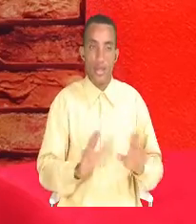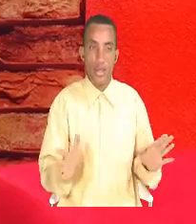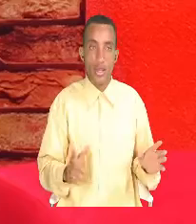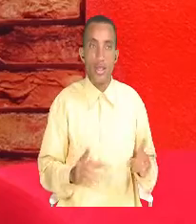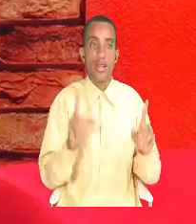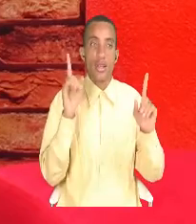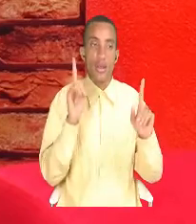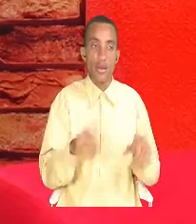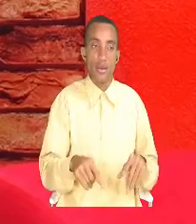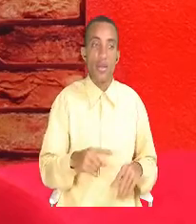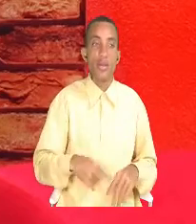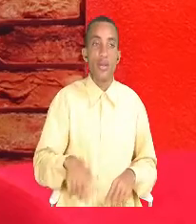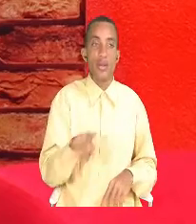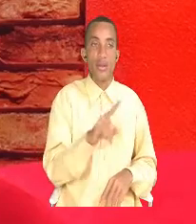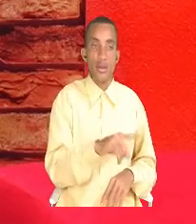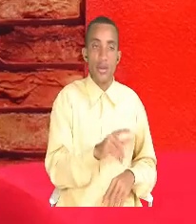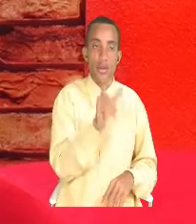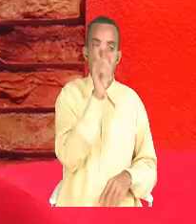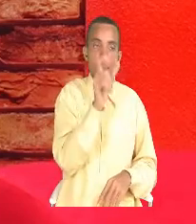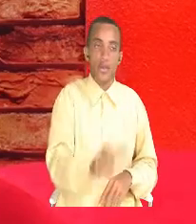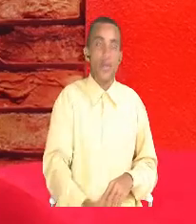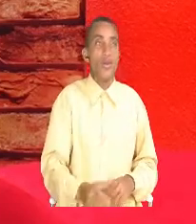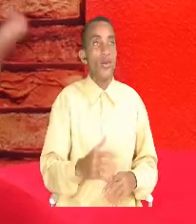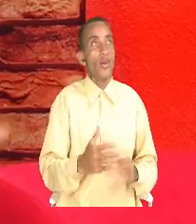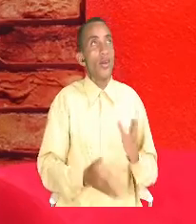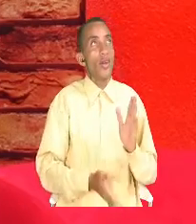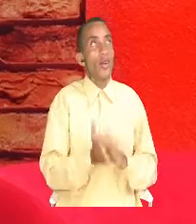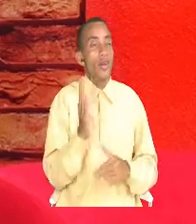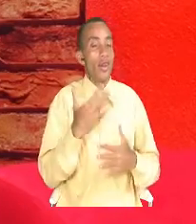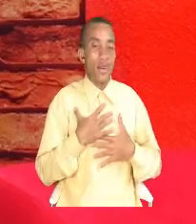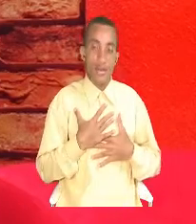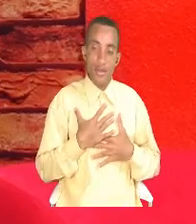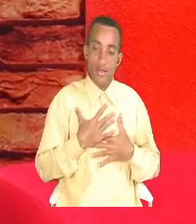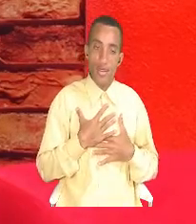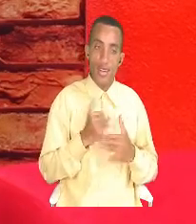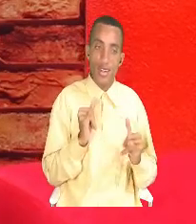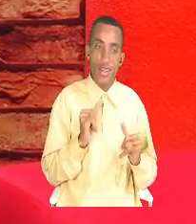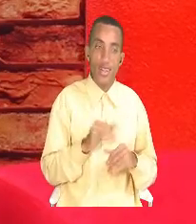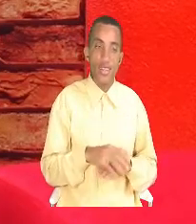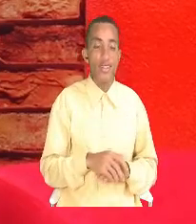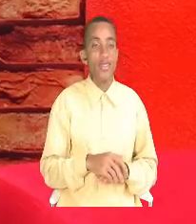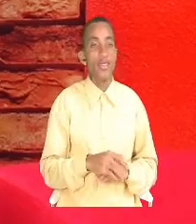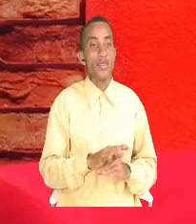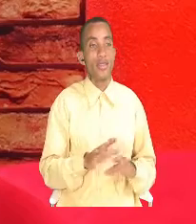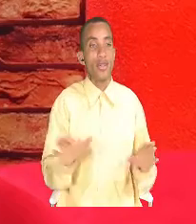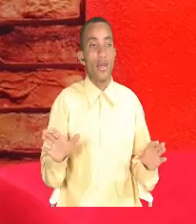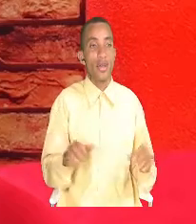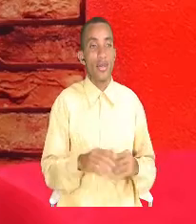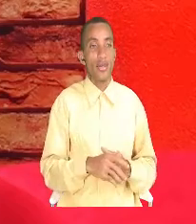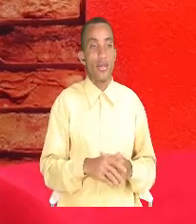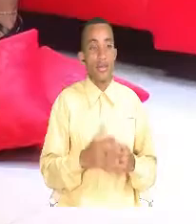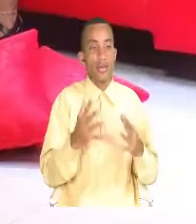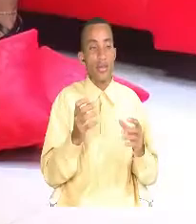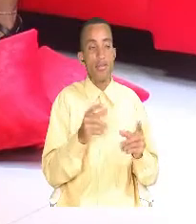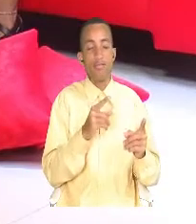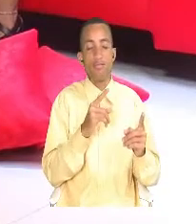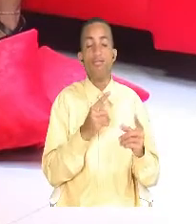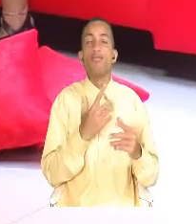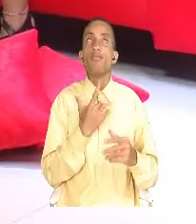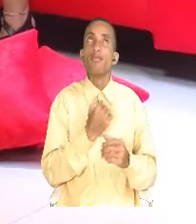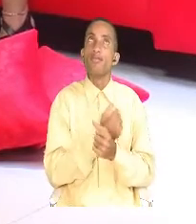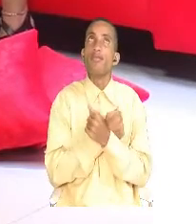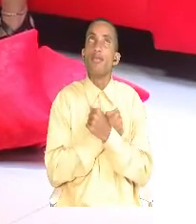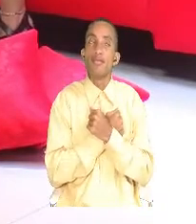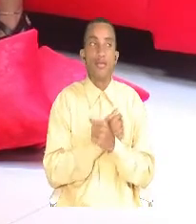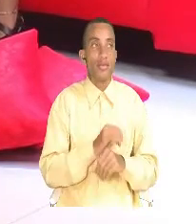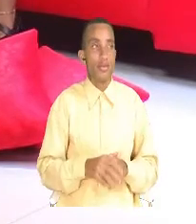precisamente para eso, para que la persona se vaya feliz, tú regales algo que quede a la altura de esa persona que tú tanto estimas. Claro que